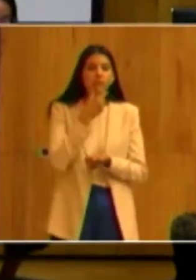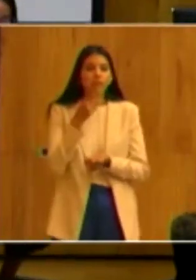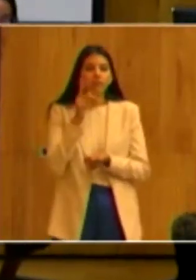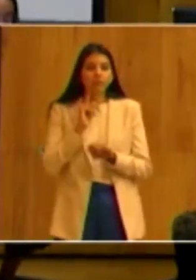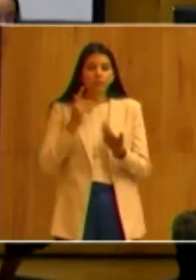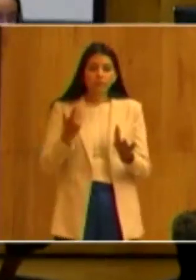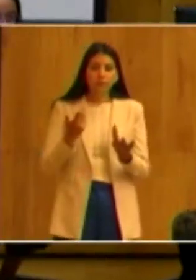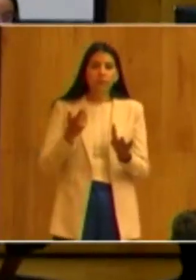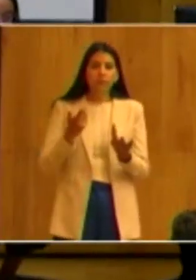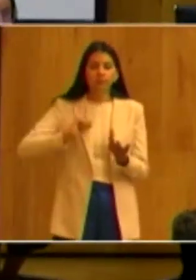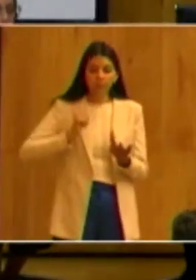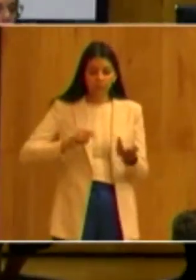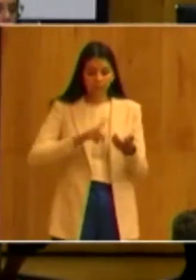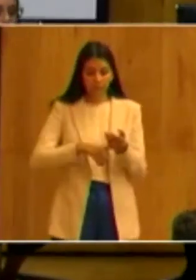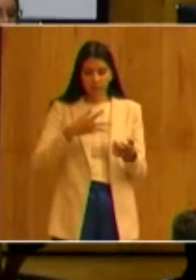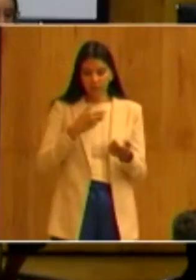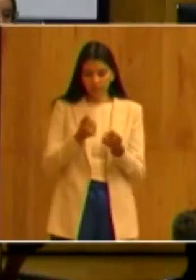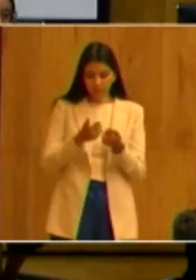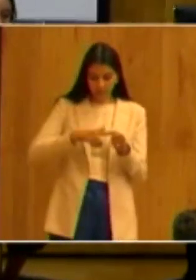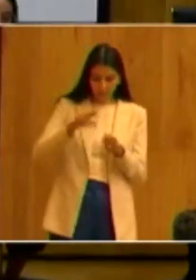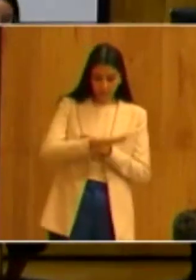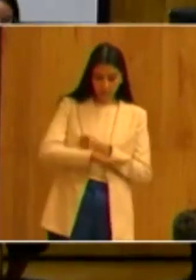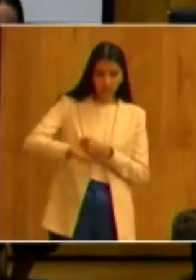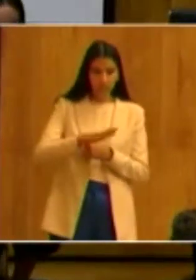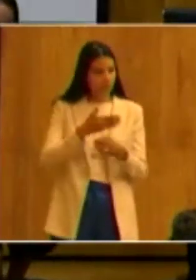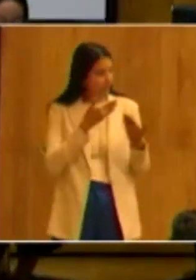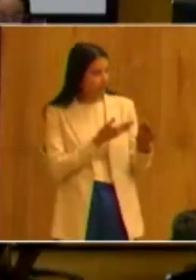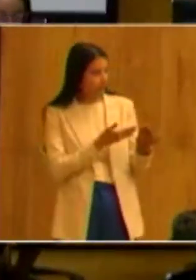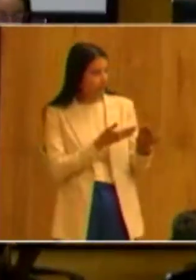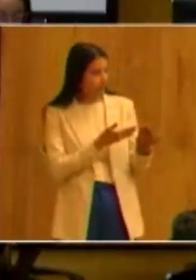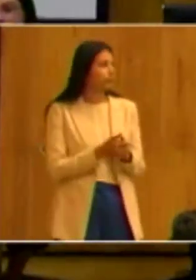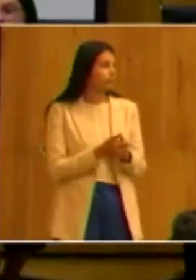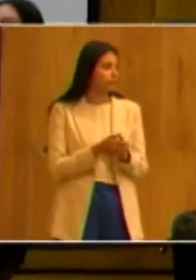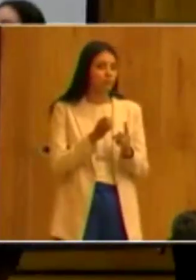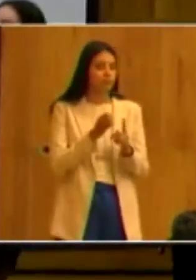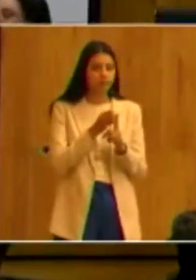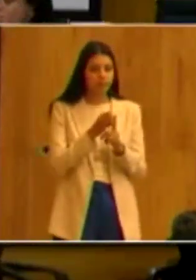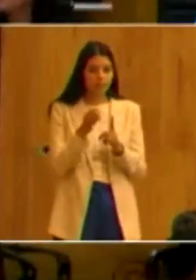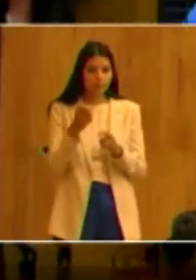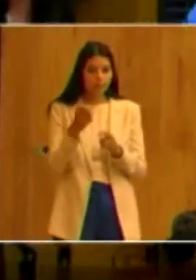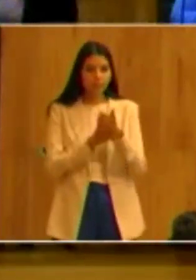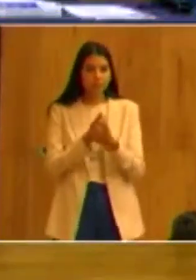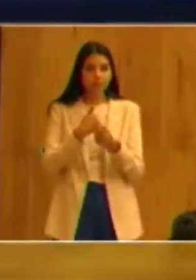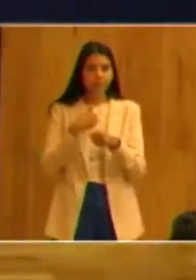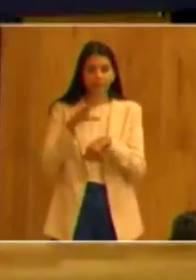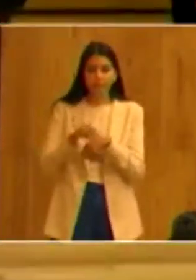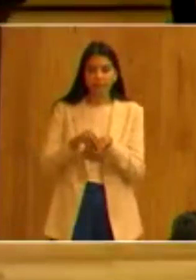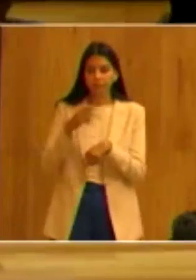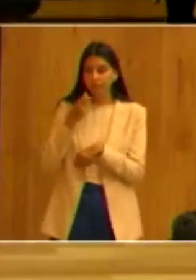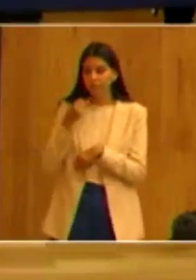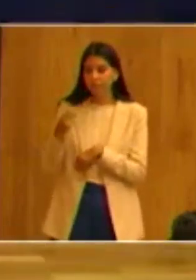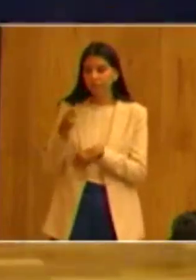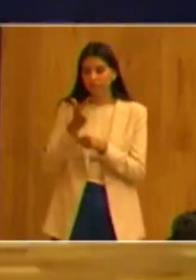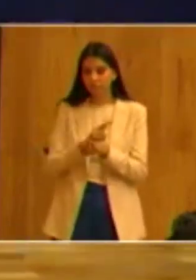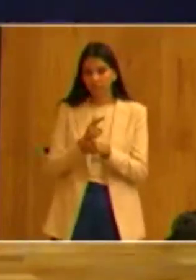muy arraigados en nuestra sociedad. Adelante, en el orden de participaciones, le doy el uso de la voz a la